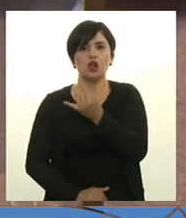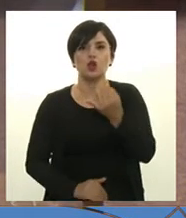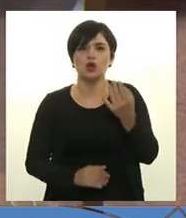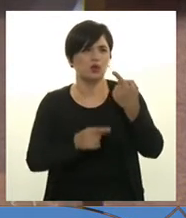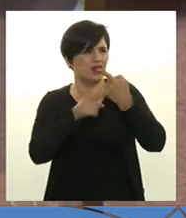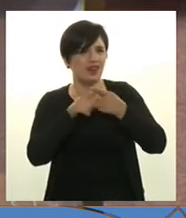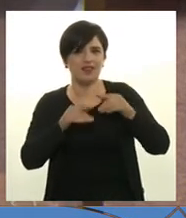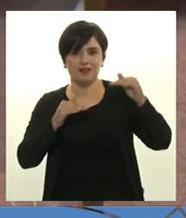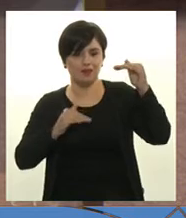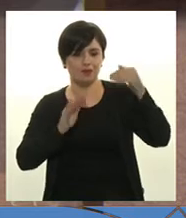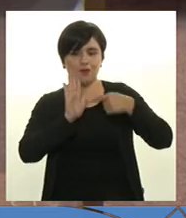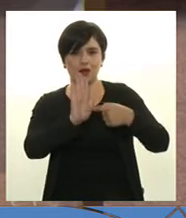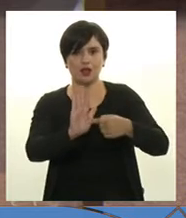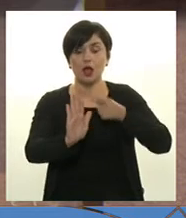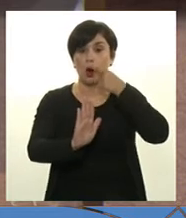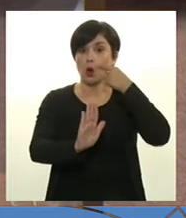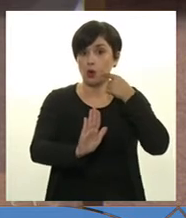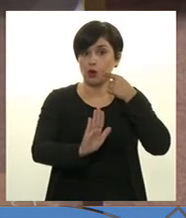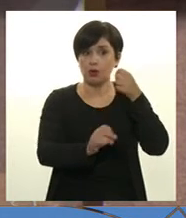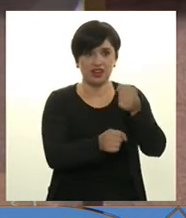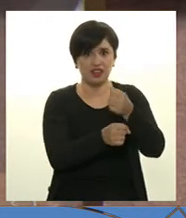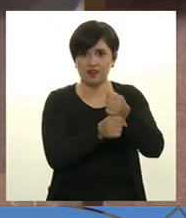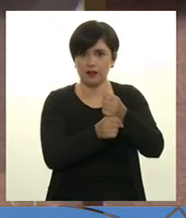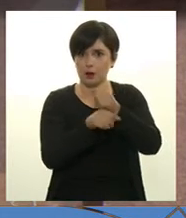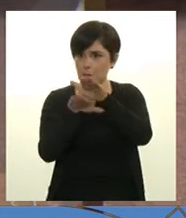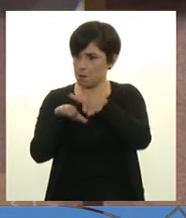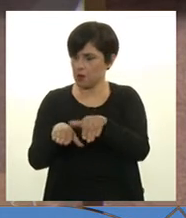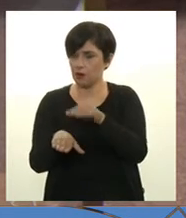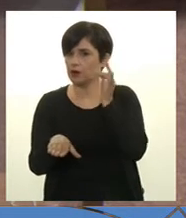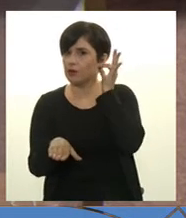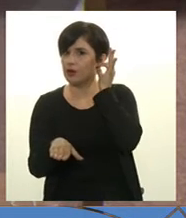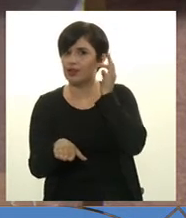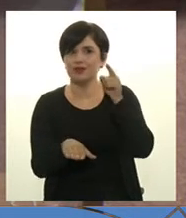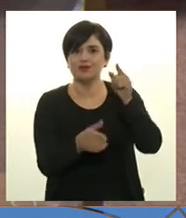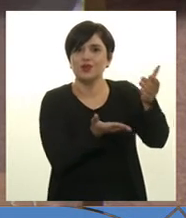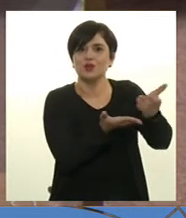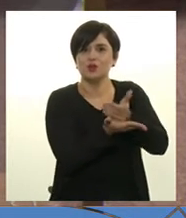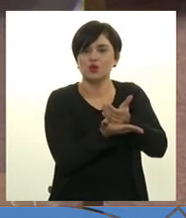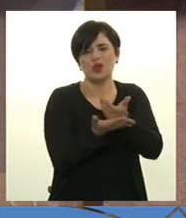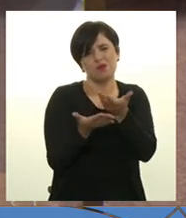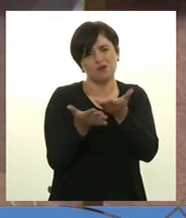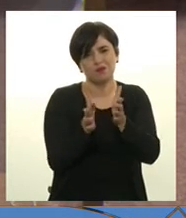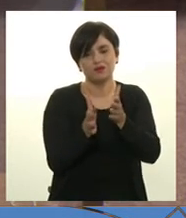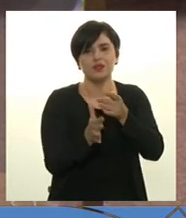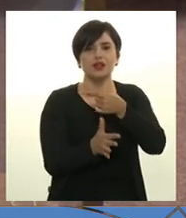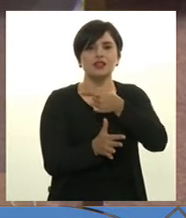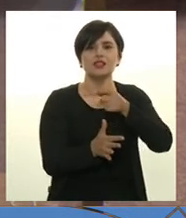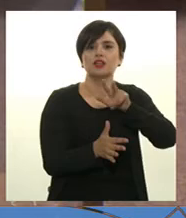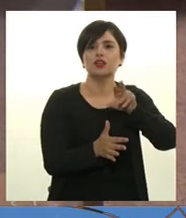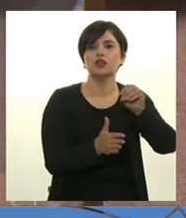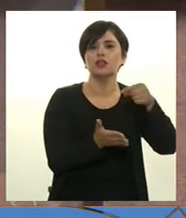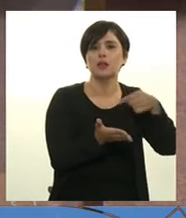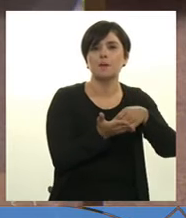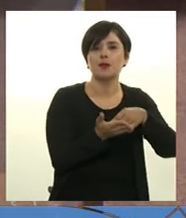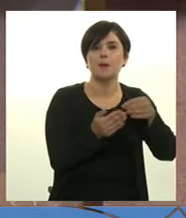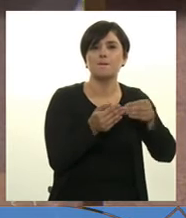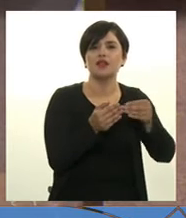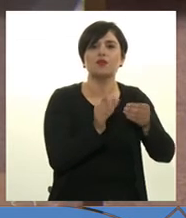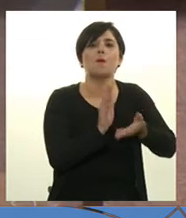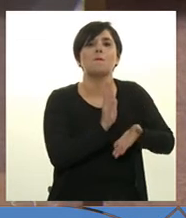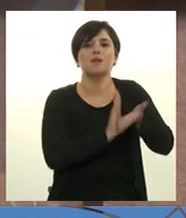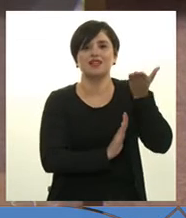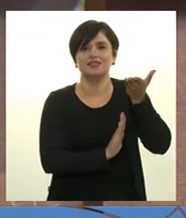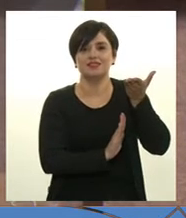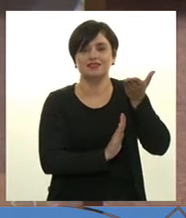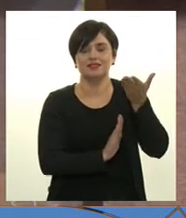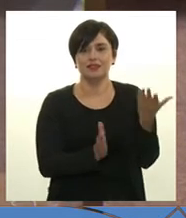diferencia un hombre desempeñando el mismo trabajo que una mujer ganaba en promedio 180 mil pesos más algunos